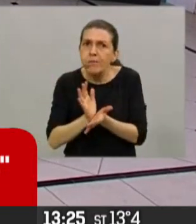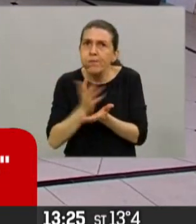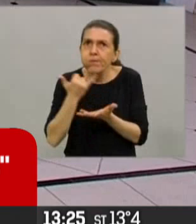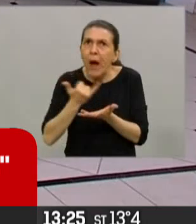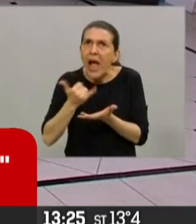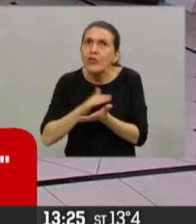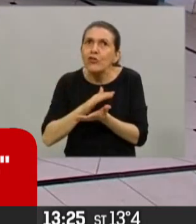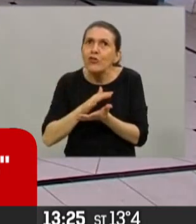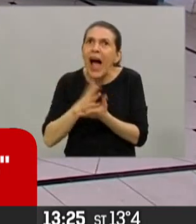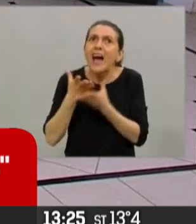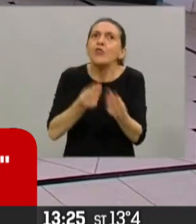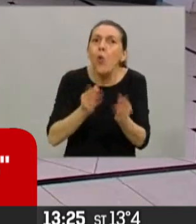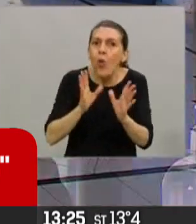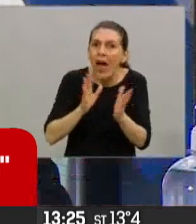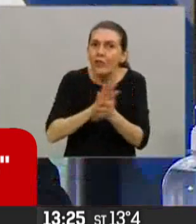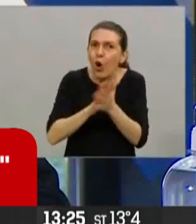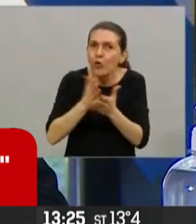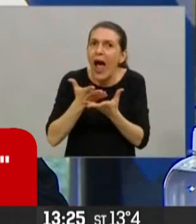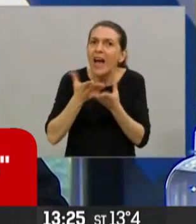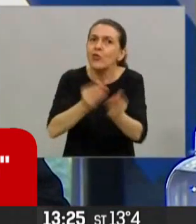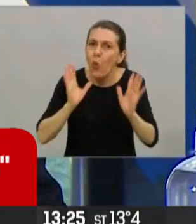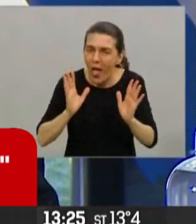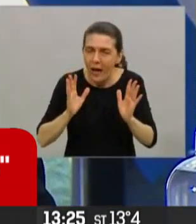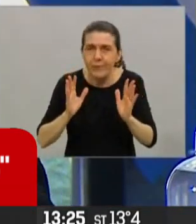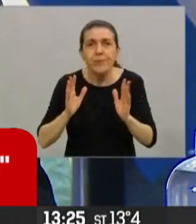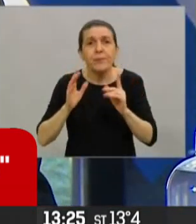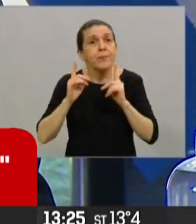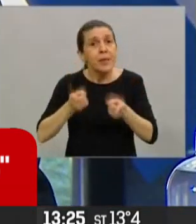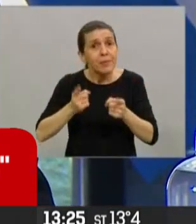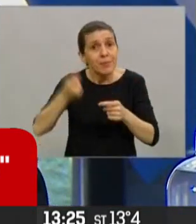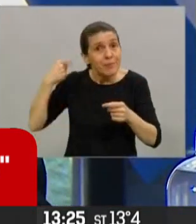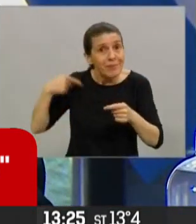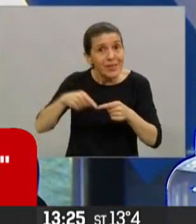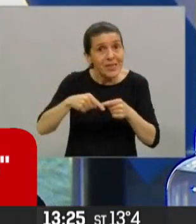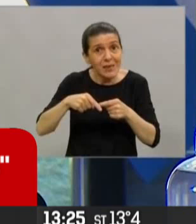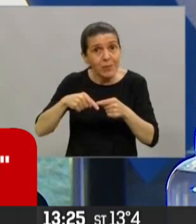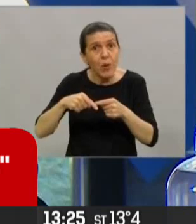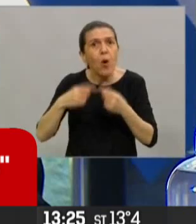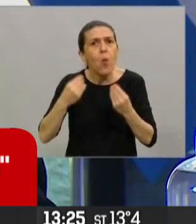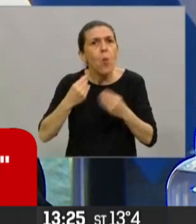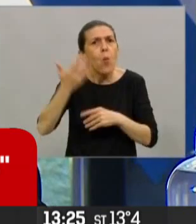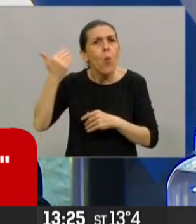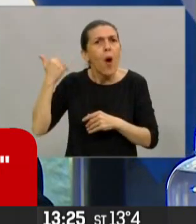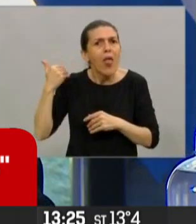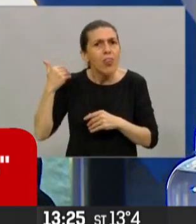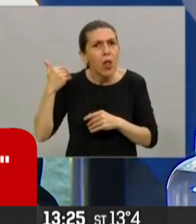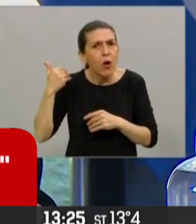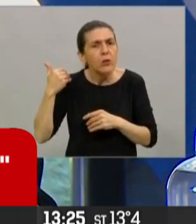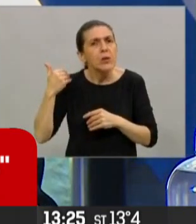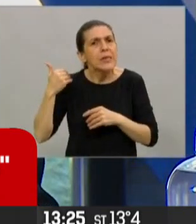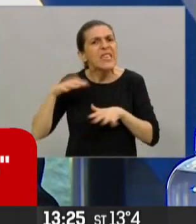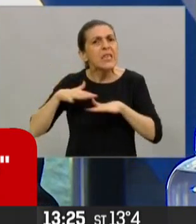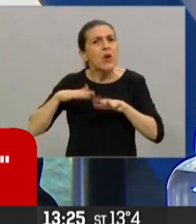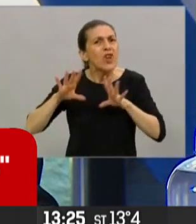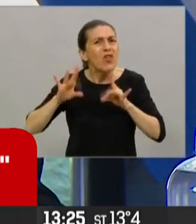tuvo sentido. Todo esto además ocurrió en un momento